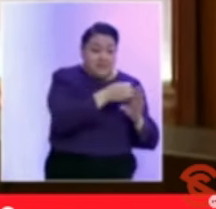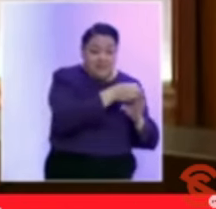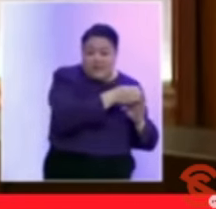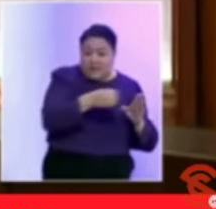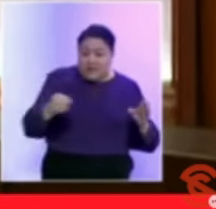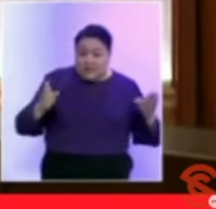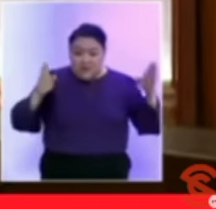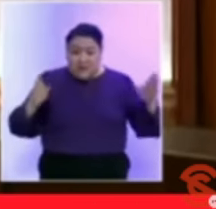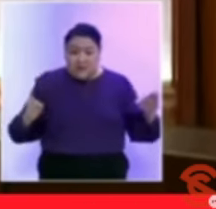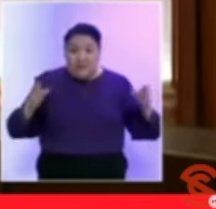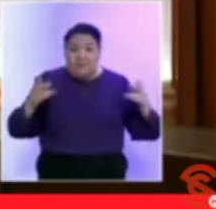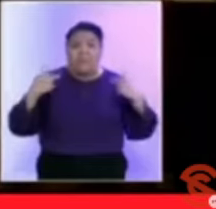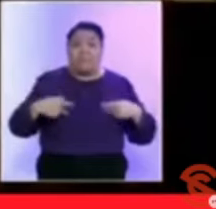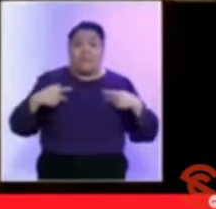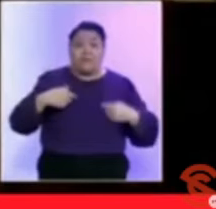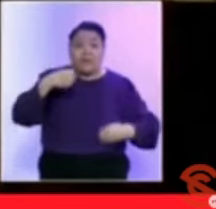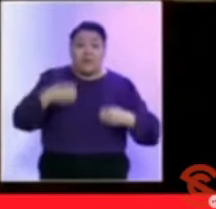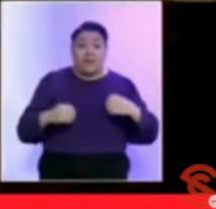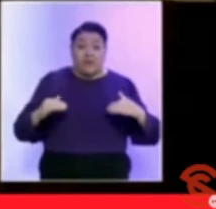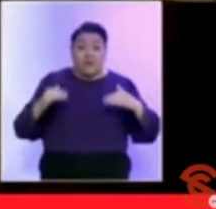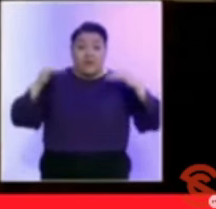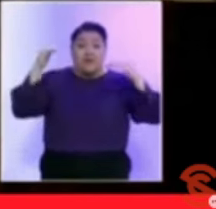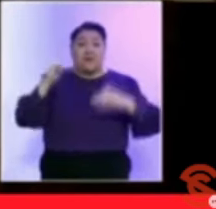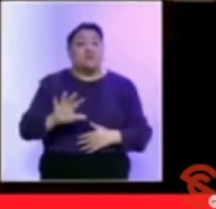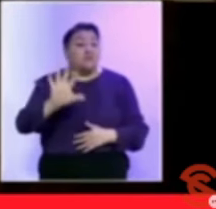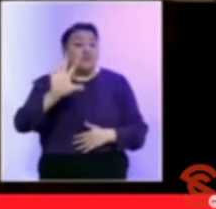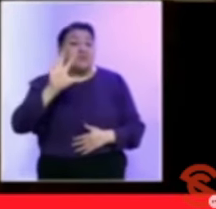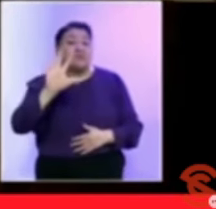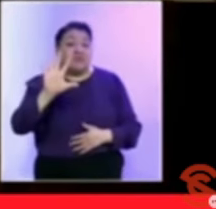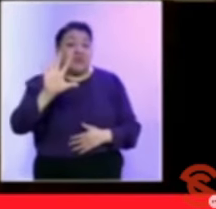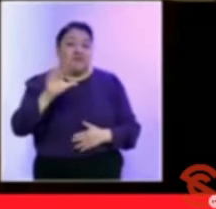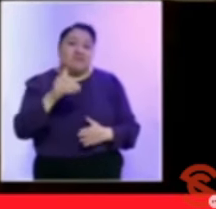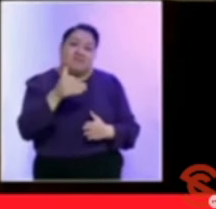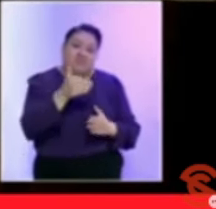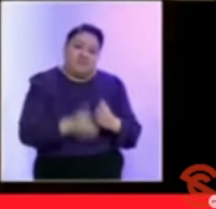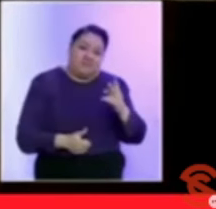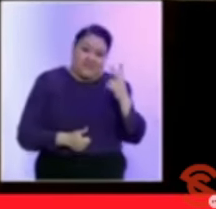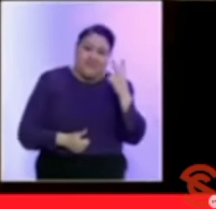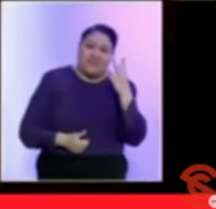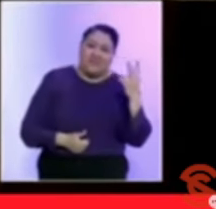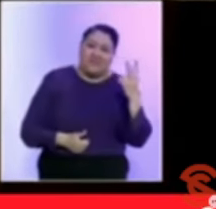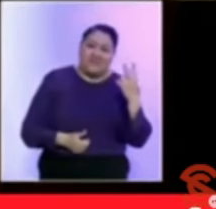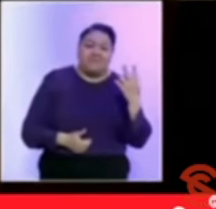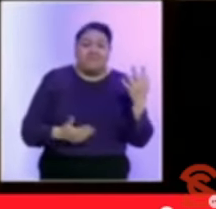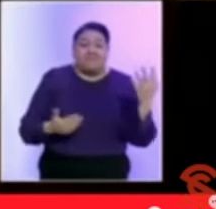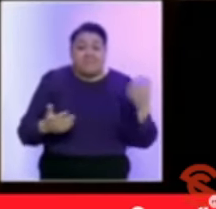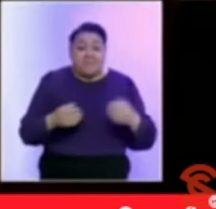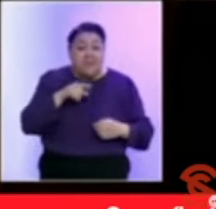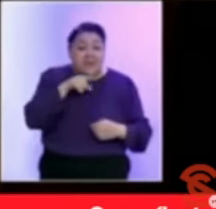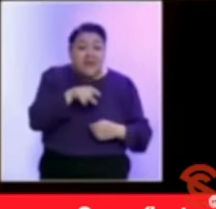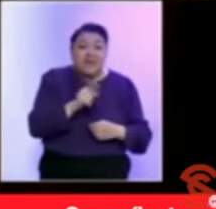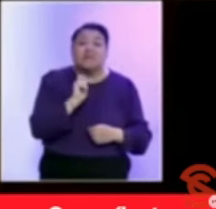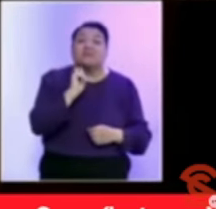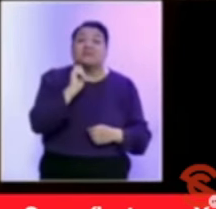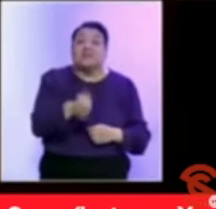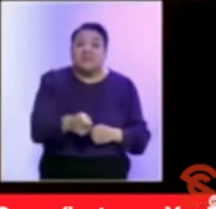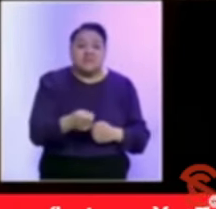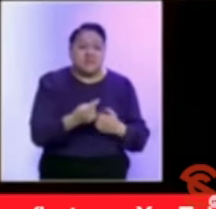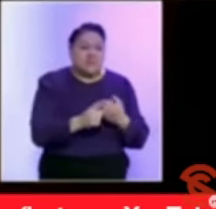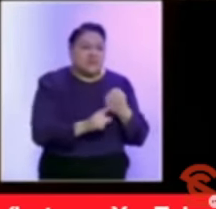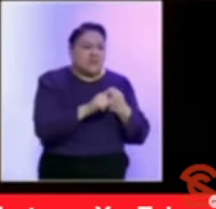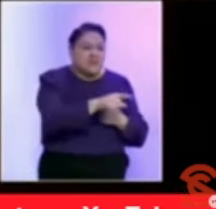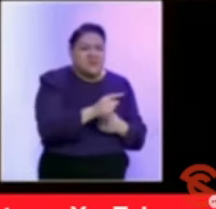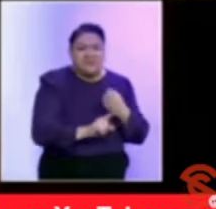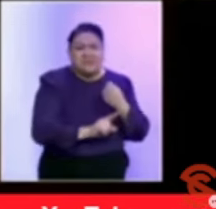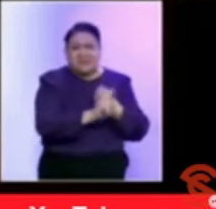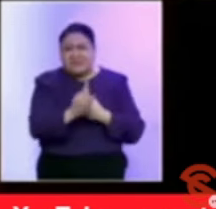electoral con cinco magistradas y magistrados lo cual en ningún momento fue obice para cumplir